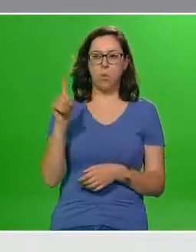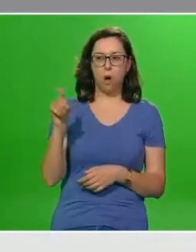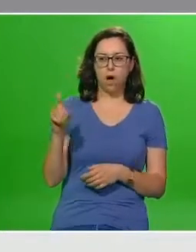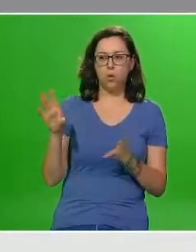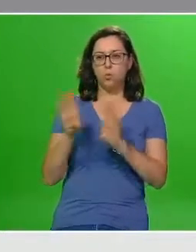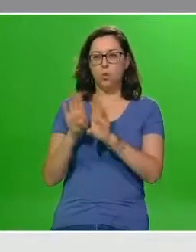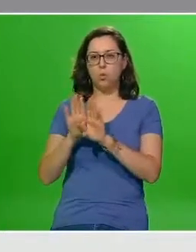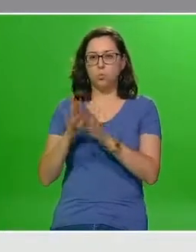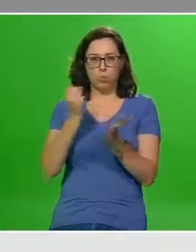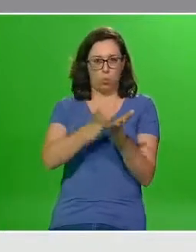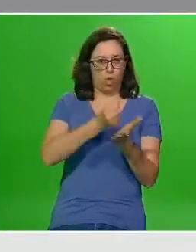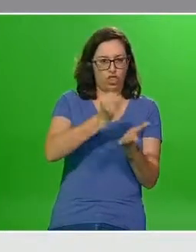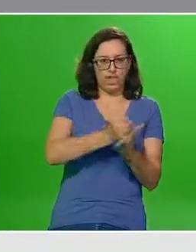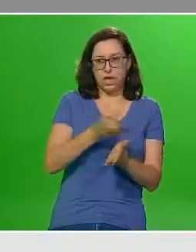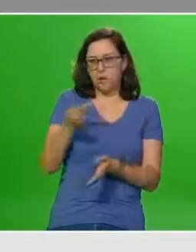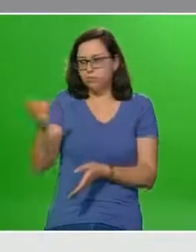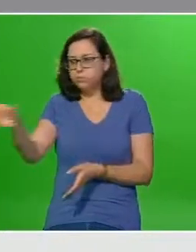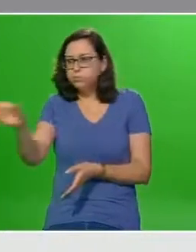pues bueno, nada más.